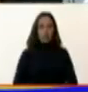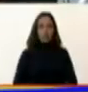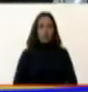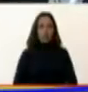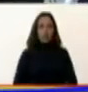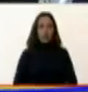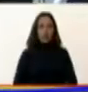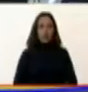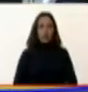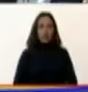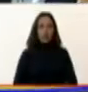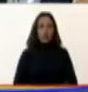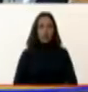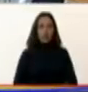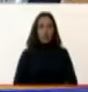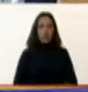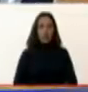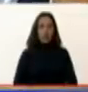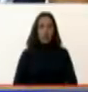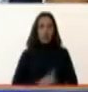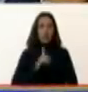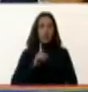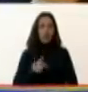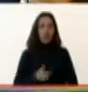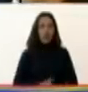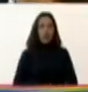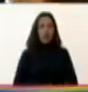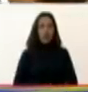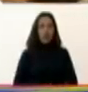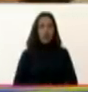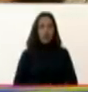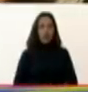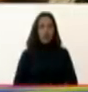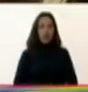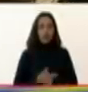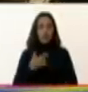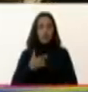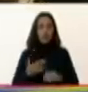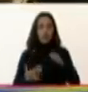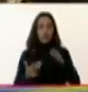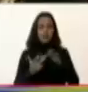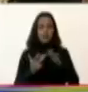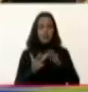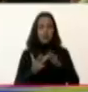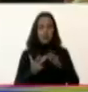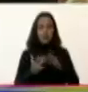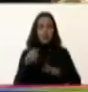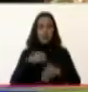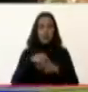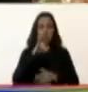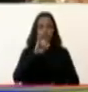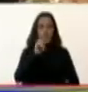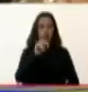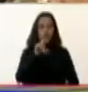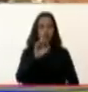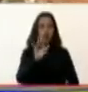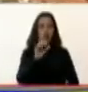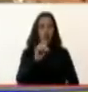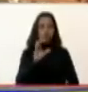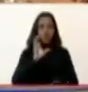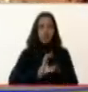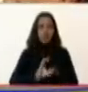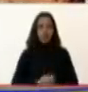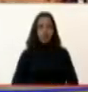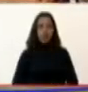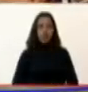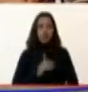medios alternativos y comunitarios en red, las aldeas digitales o infocentros del Ministerio de Ciencia y Tecnologías,